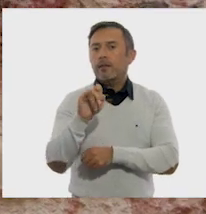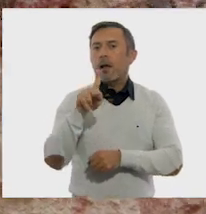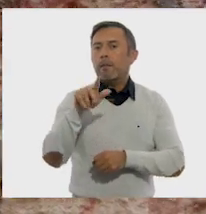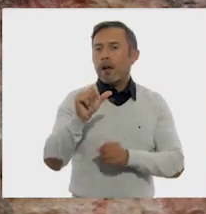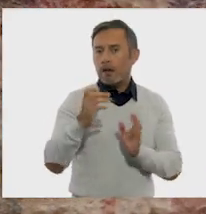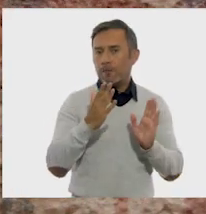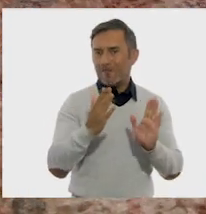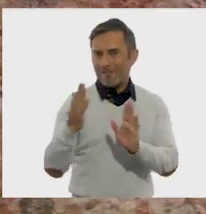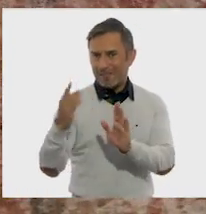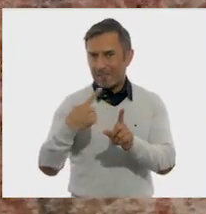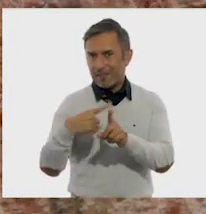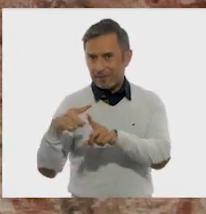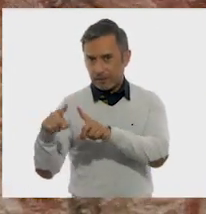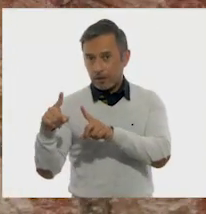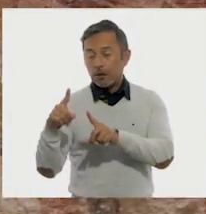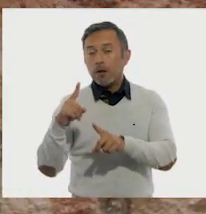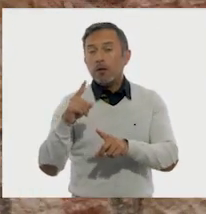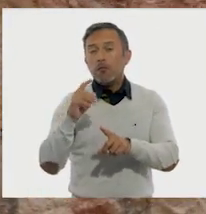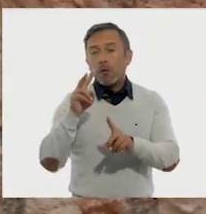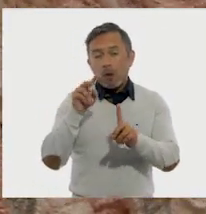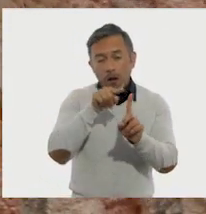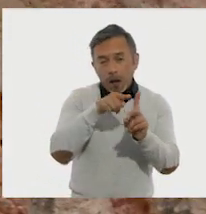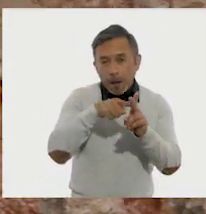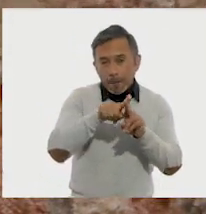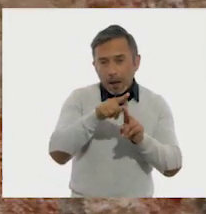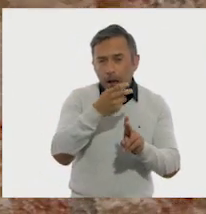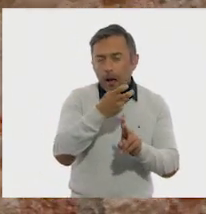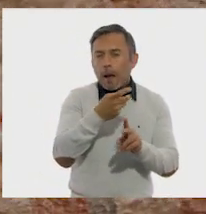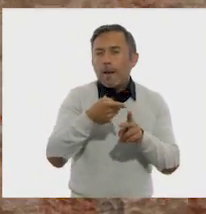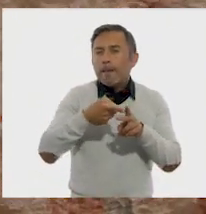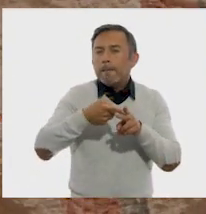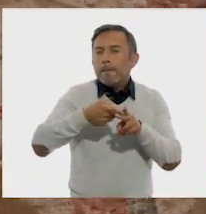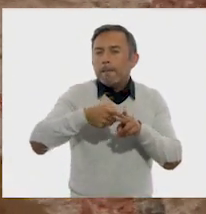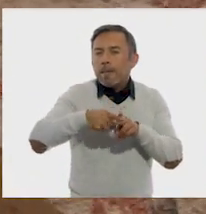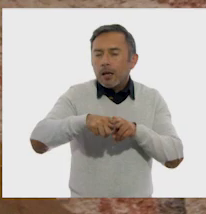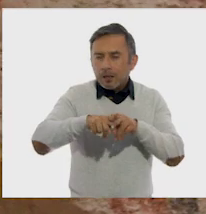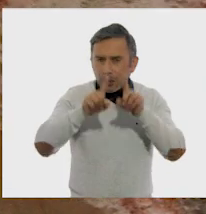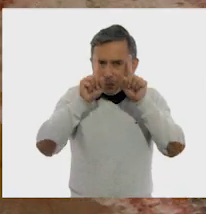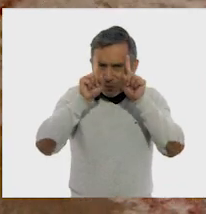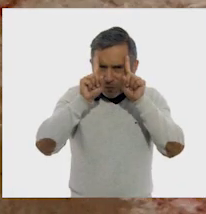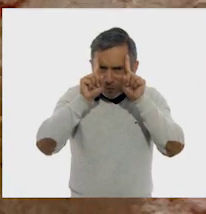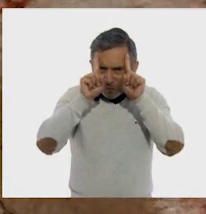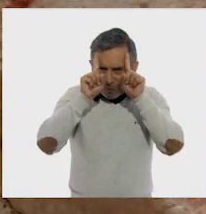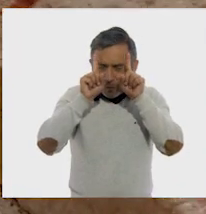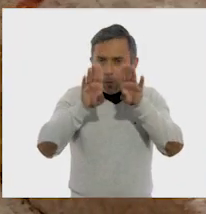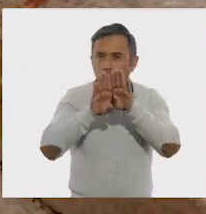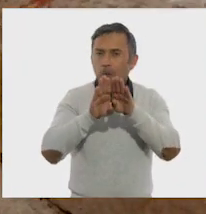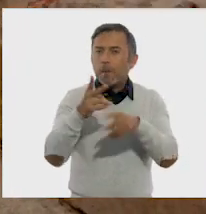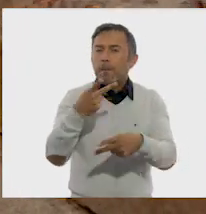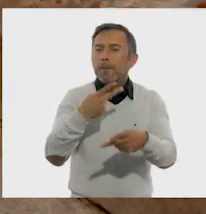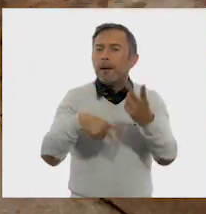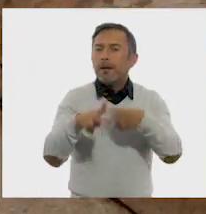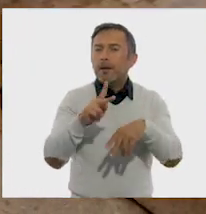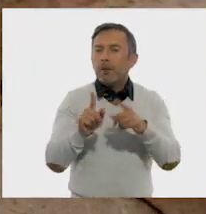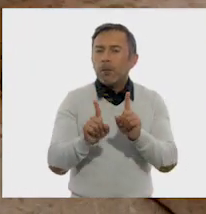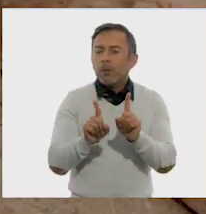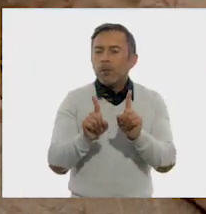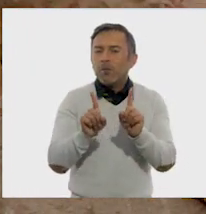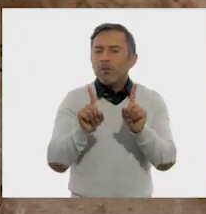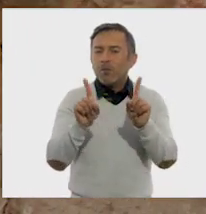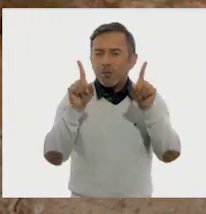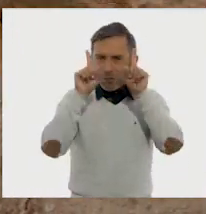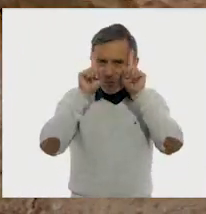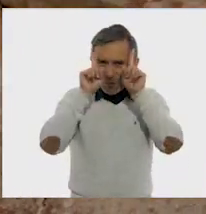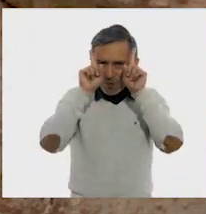ver venado que apenita así se conoce donde está saliendo su cornamentita. Hay muchas figuras que